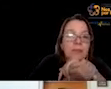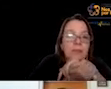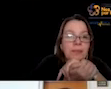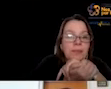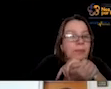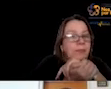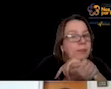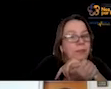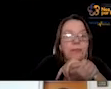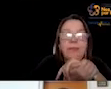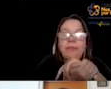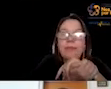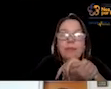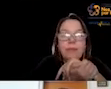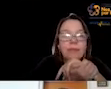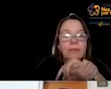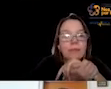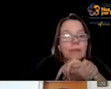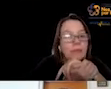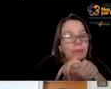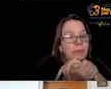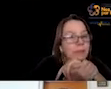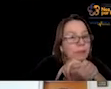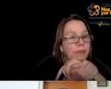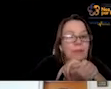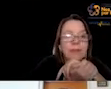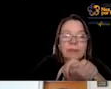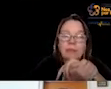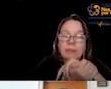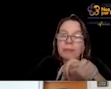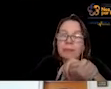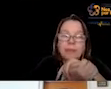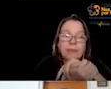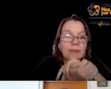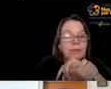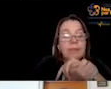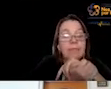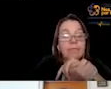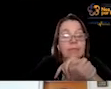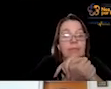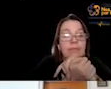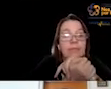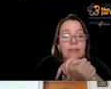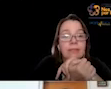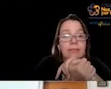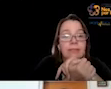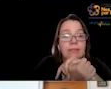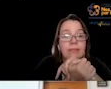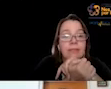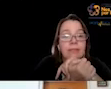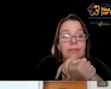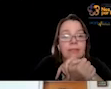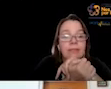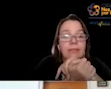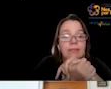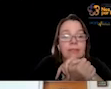estos nutrientes en la dieta? Por ejemplo, la incorporación de pescados, que habitualmente no consumimos pescados. Los pescados como fuente de omega 3,